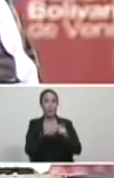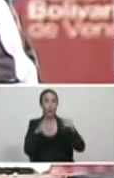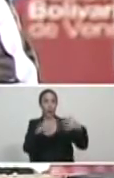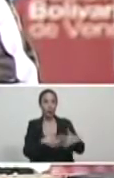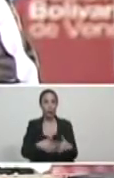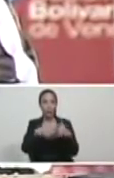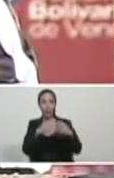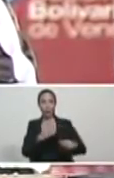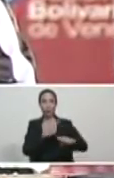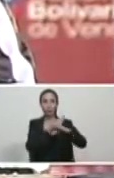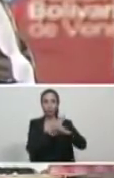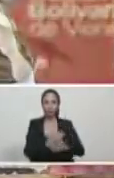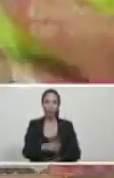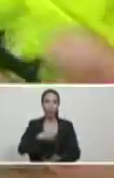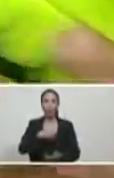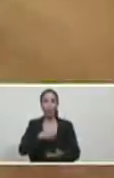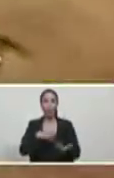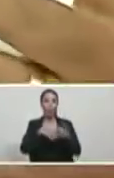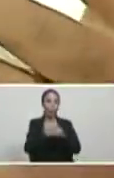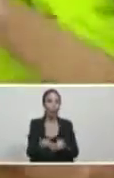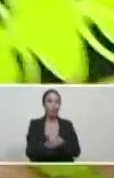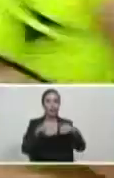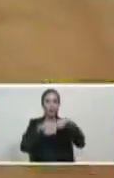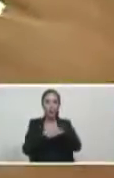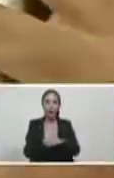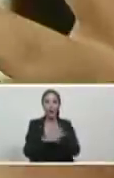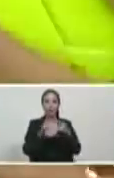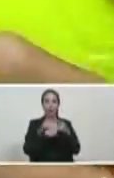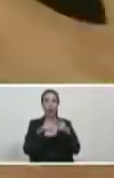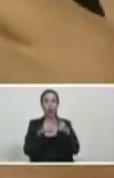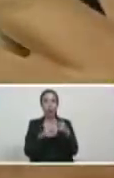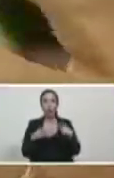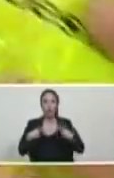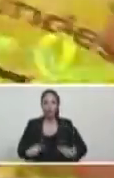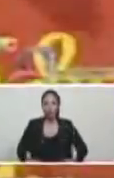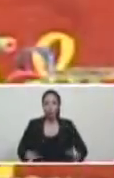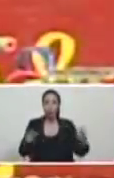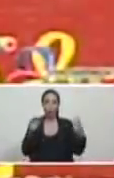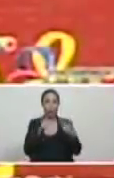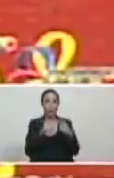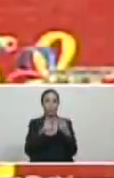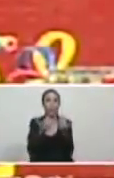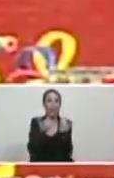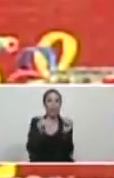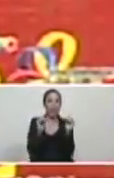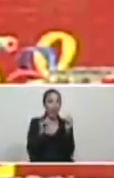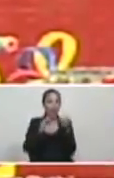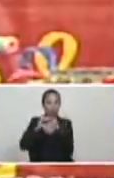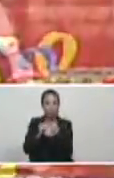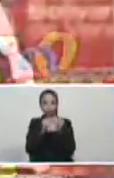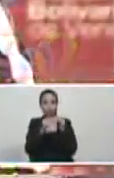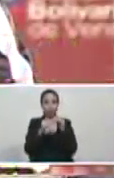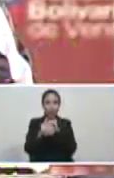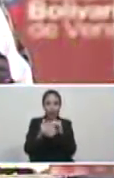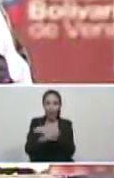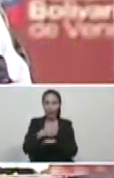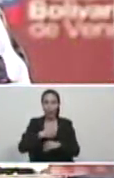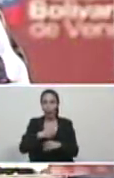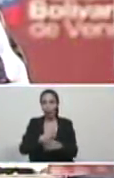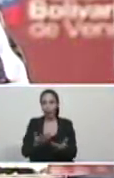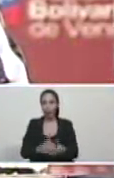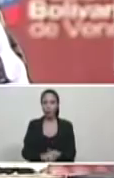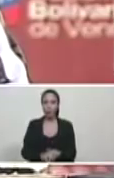deportivo, de los zapatos, del calzado, de la construcción y reparación de canchas a nivel nacional, y creo que eso nos ha permitido a nosotros lograr